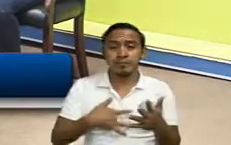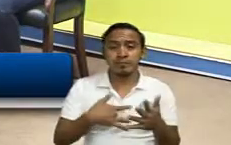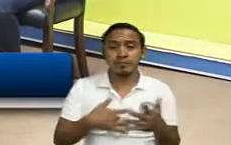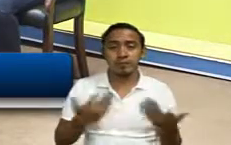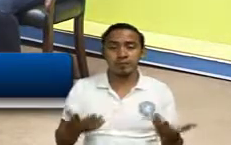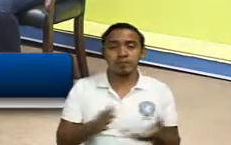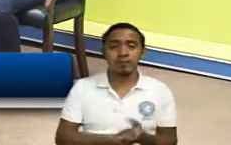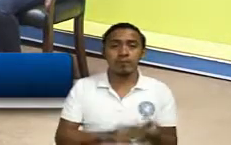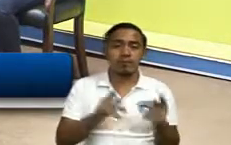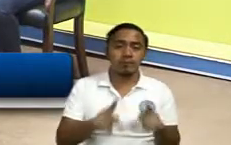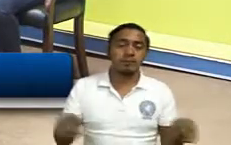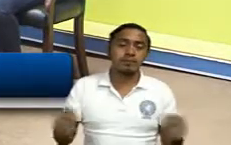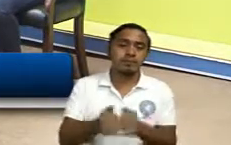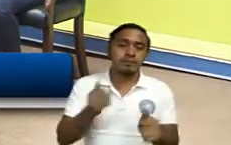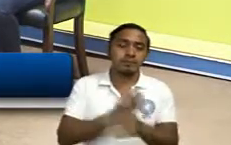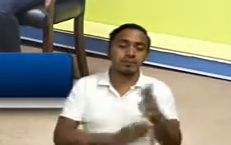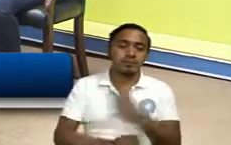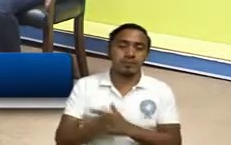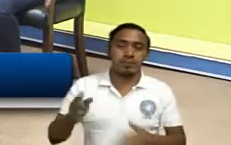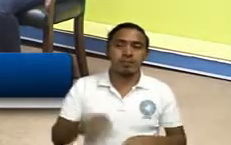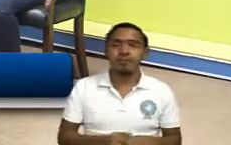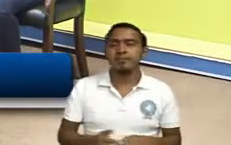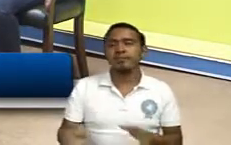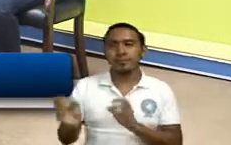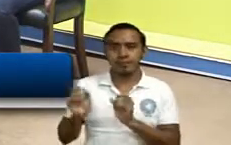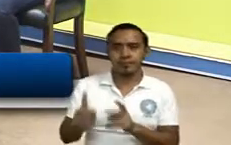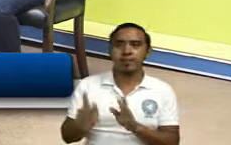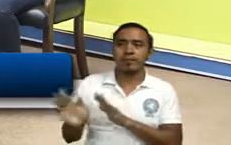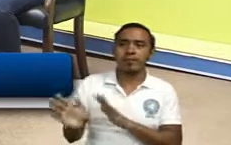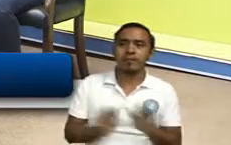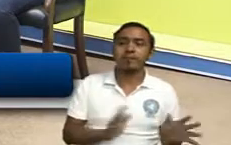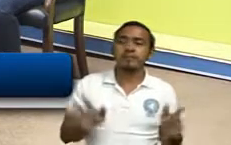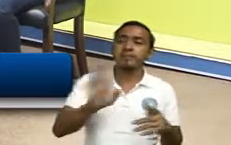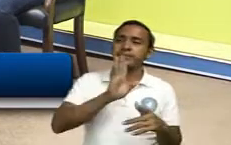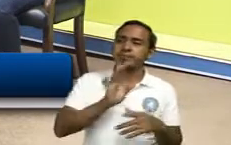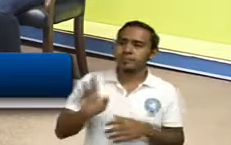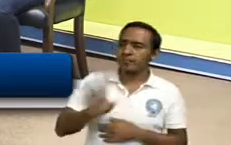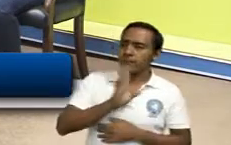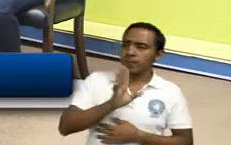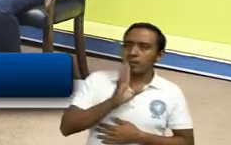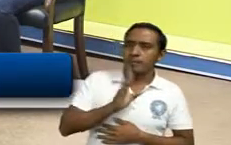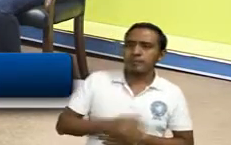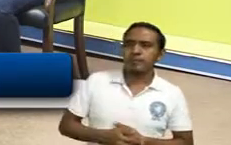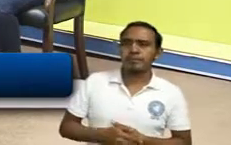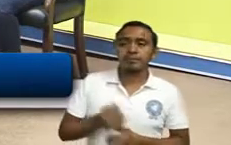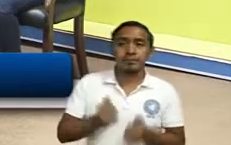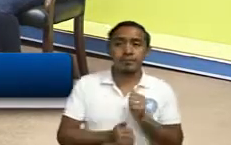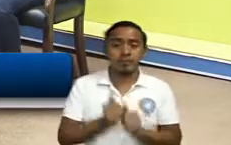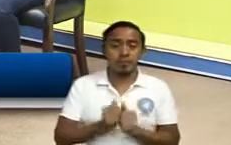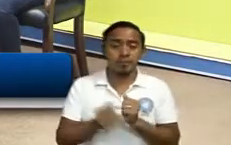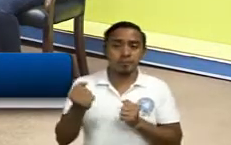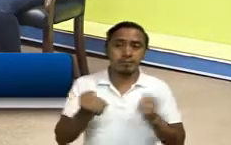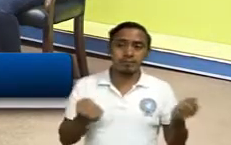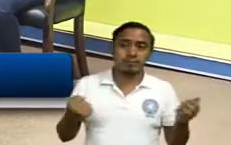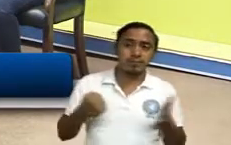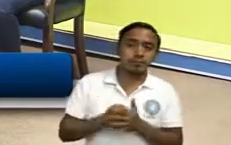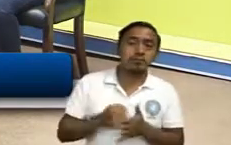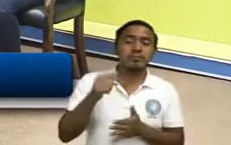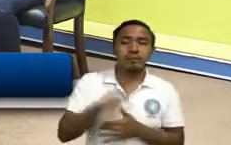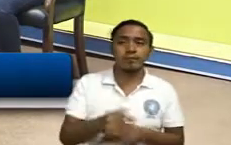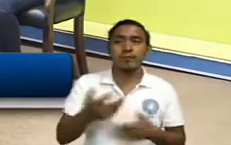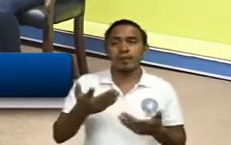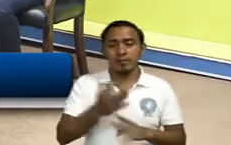necesidades de las personas con discapacidad. Ahora hablemos, ya usted mencionaba que por ejemplo los accidentes de tránsito dejan